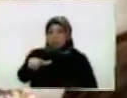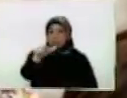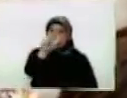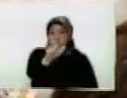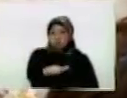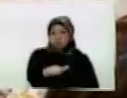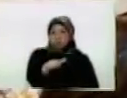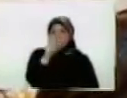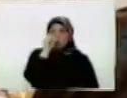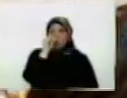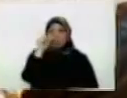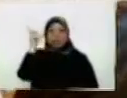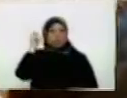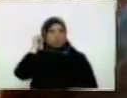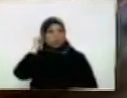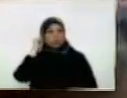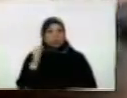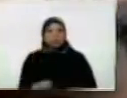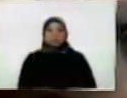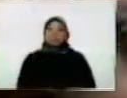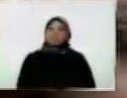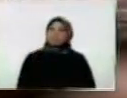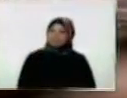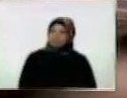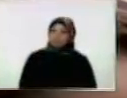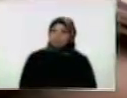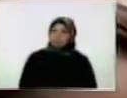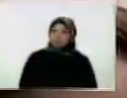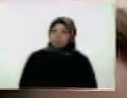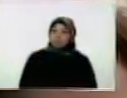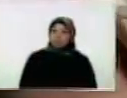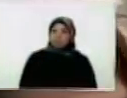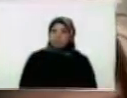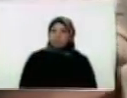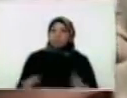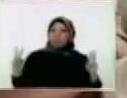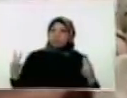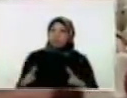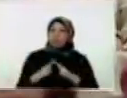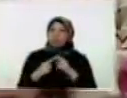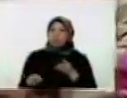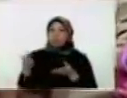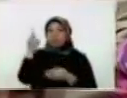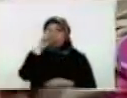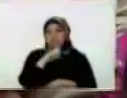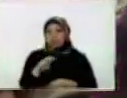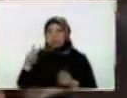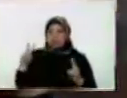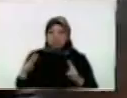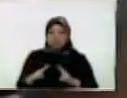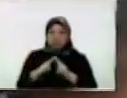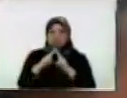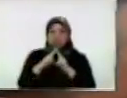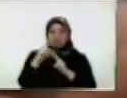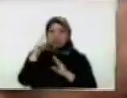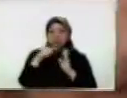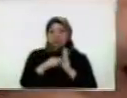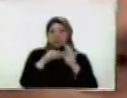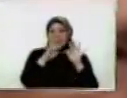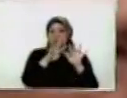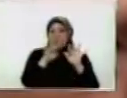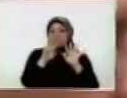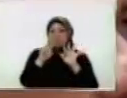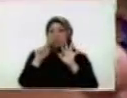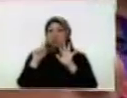y venezolanas. De allí nos reencontramos nuevamente en el año 1991 cuando él